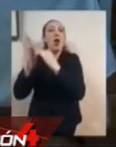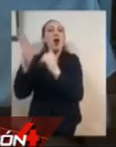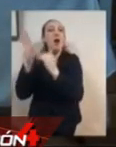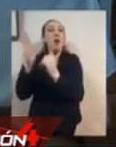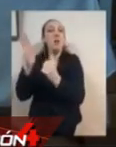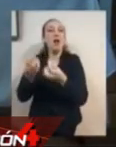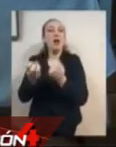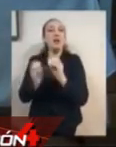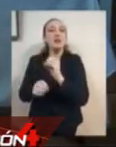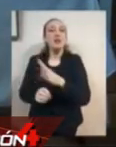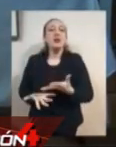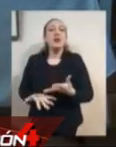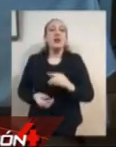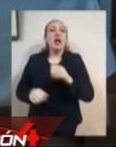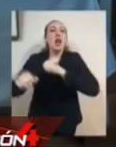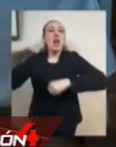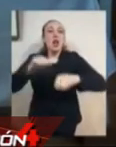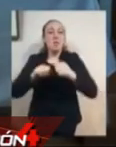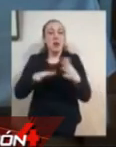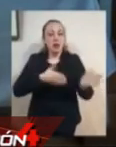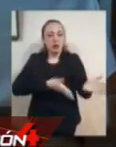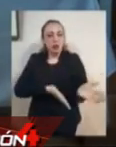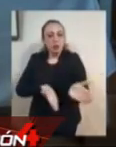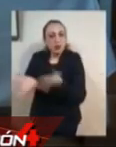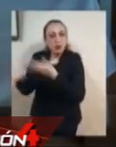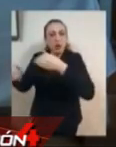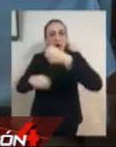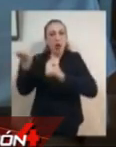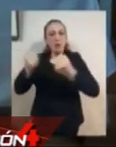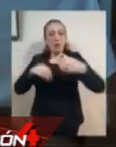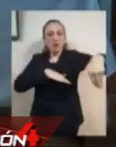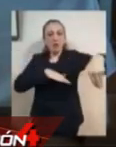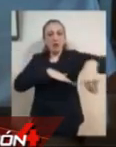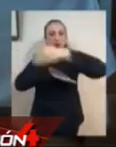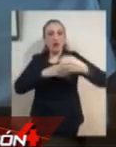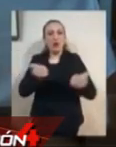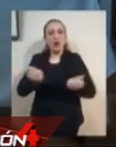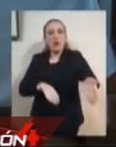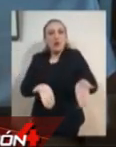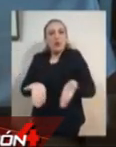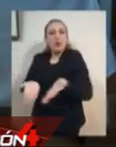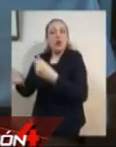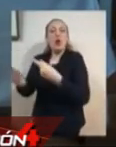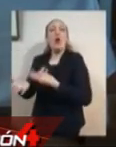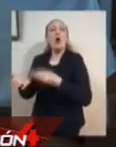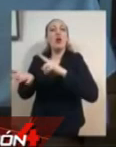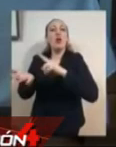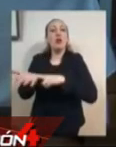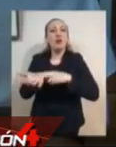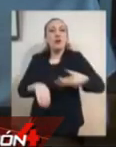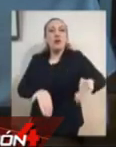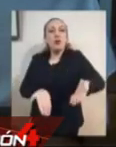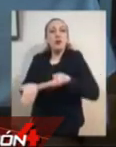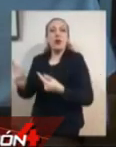iniciamos primero la limpieza del camino de sur a norte. Como no pudo realizarse, hoy estamos trabajando de norte